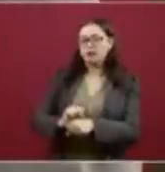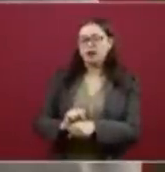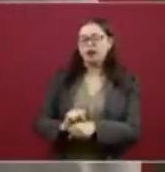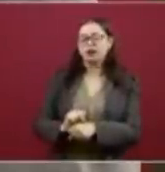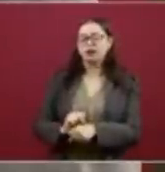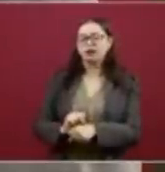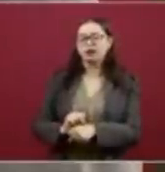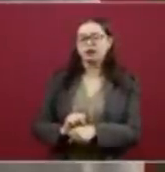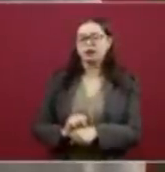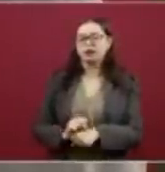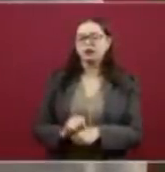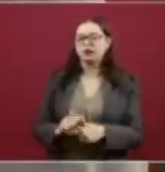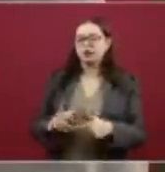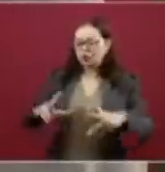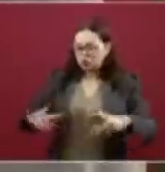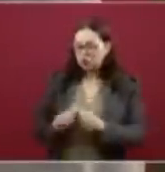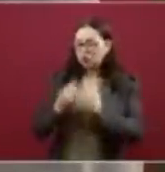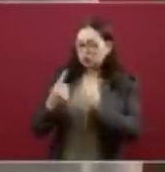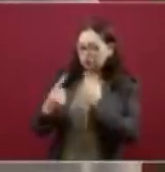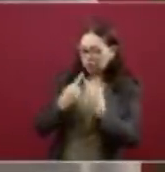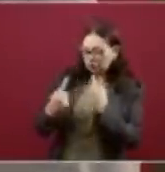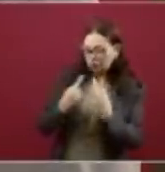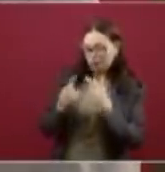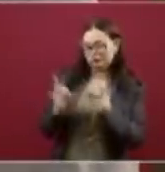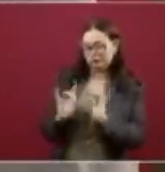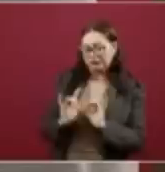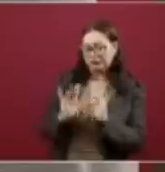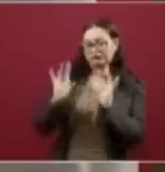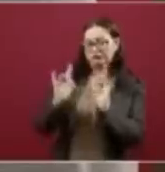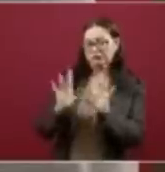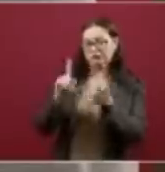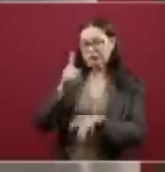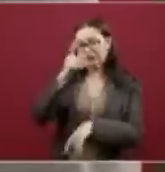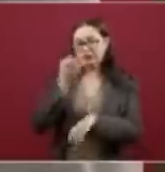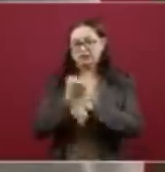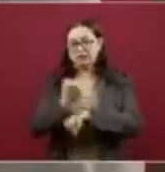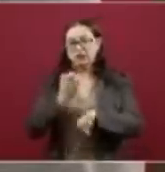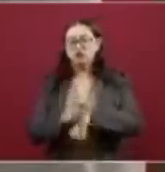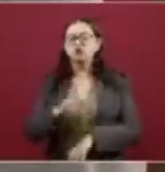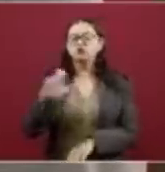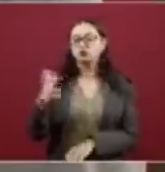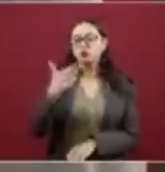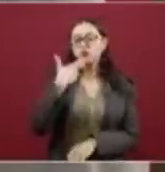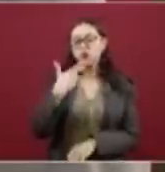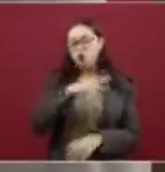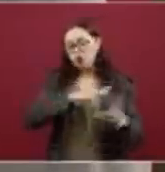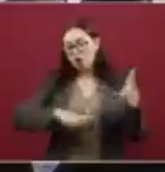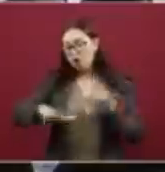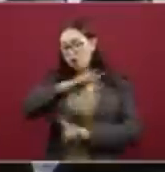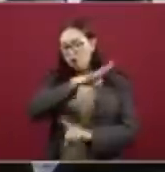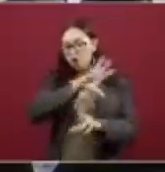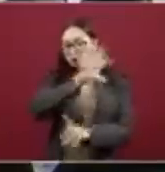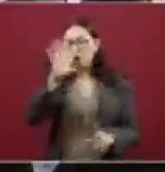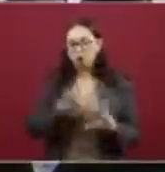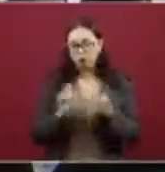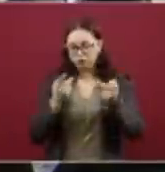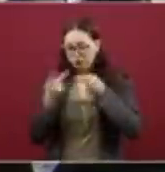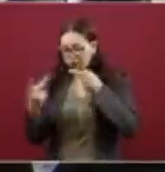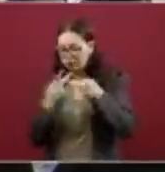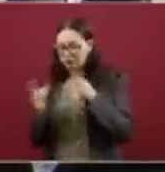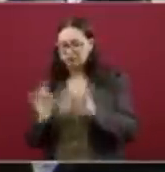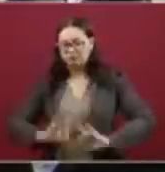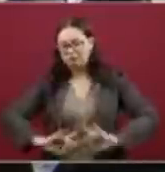reunión para analizar en particular esta situación en el estado de Chihuahua para ver todos los planes para atender